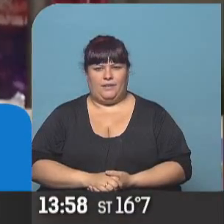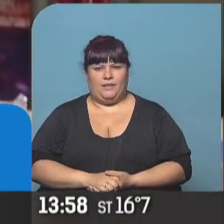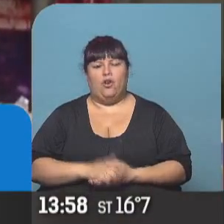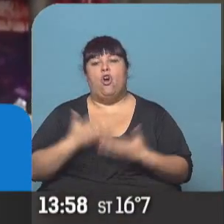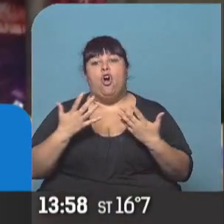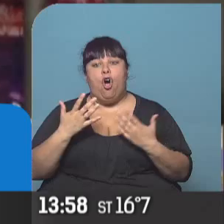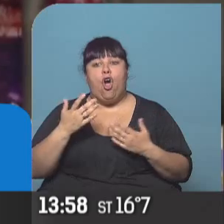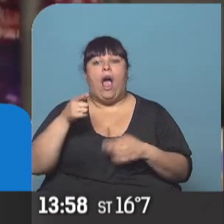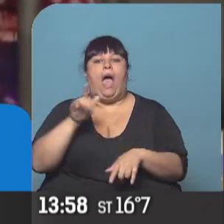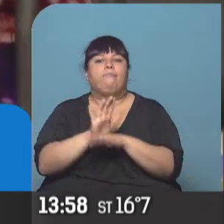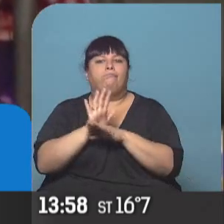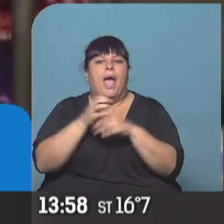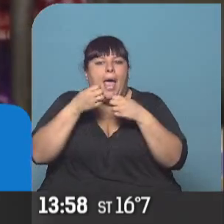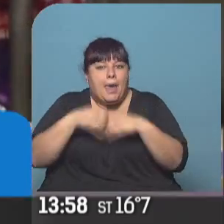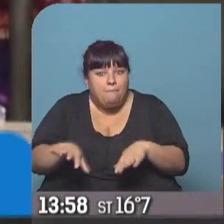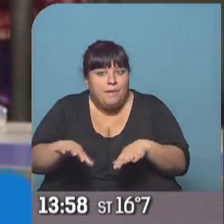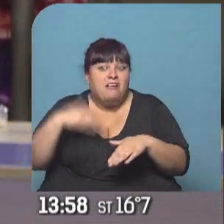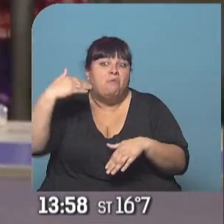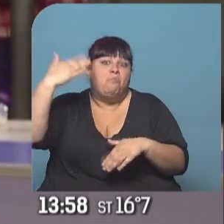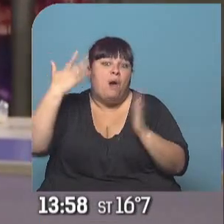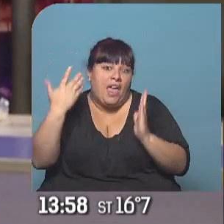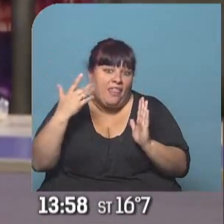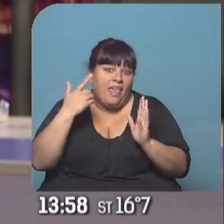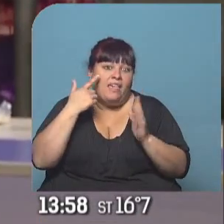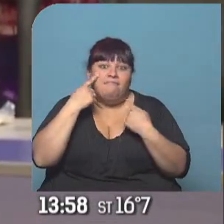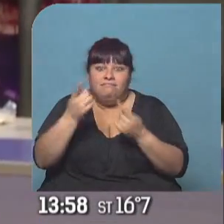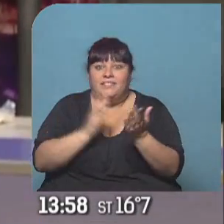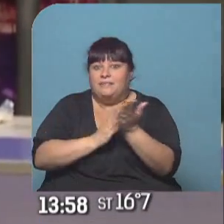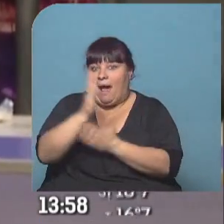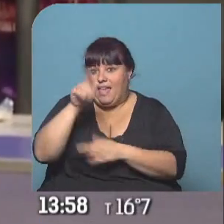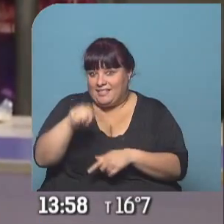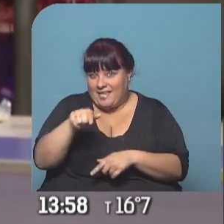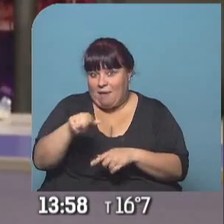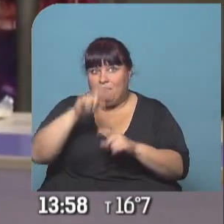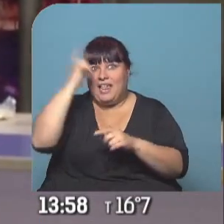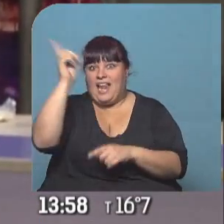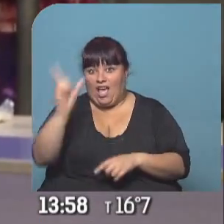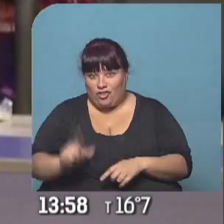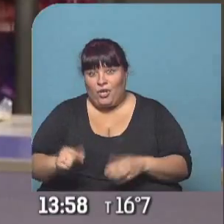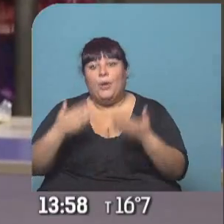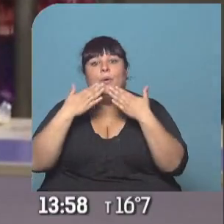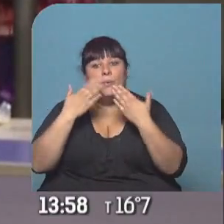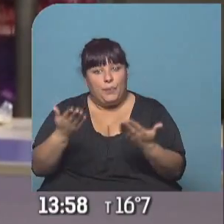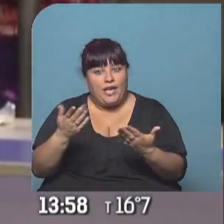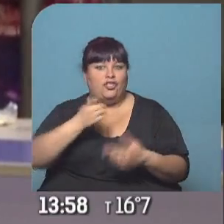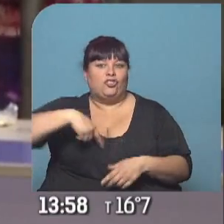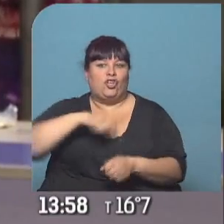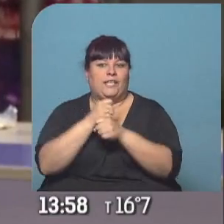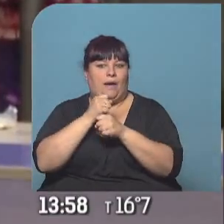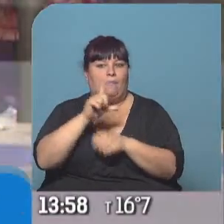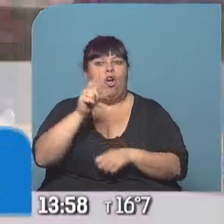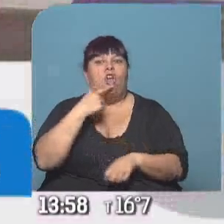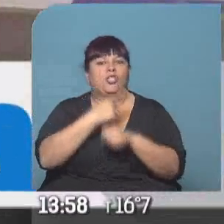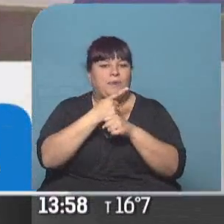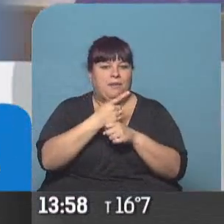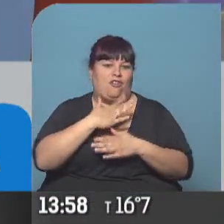espero que signifique el inicio y la posibilidad de verte permanentemente a nivel nacional un beso de lo que hacemos los primeros